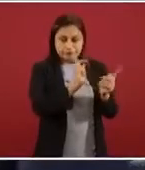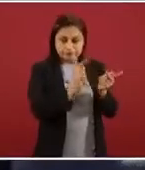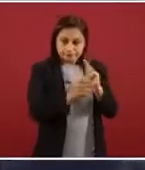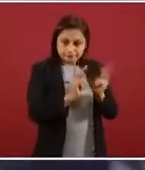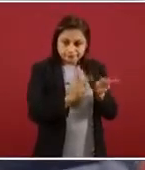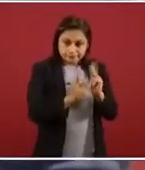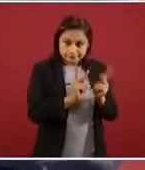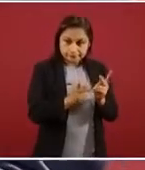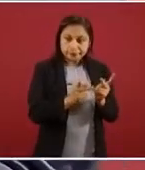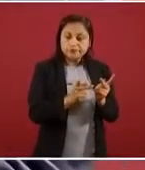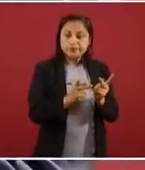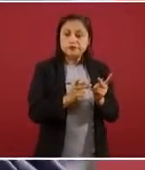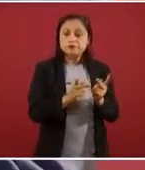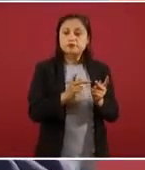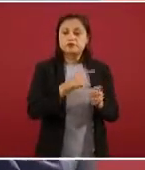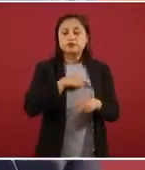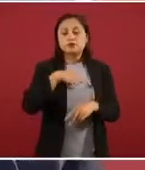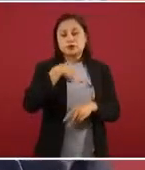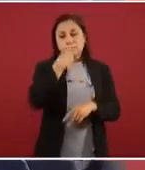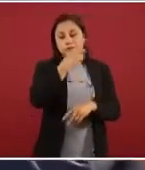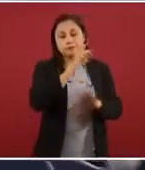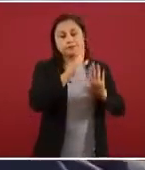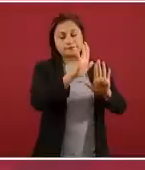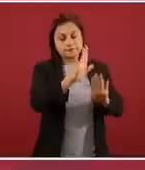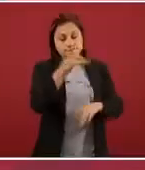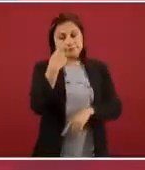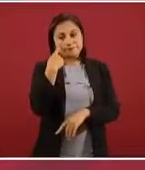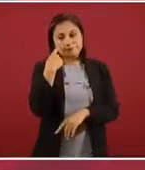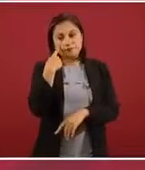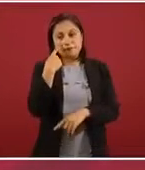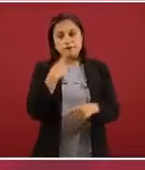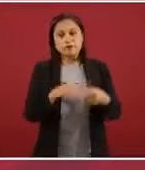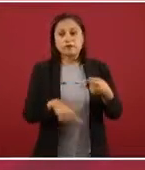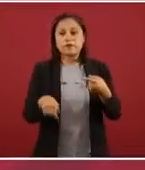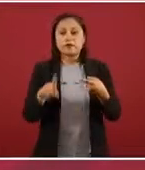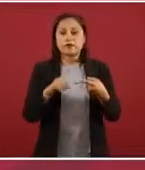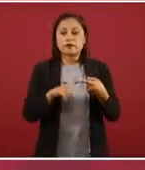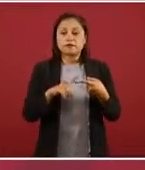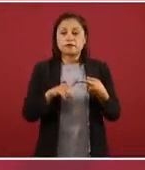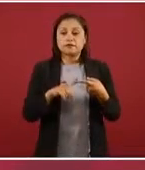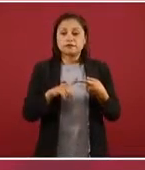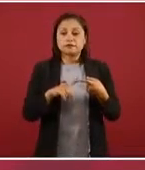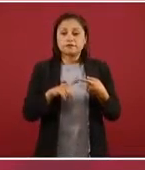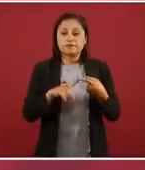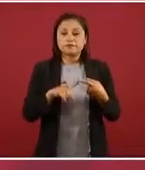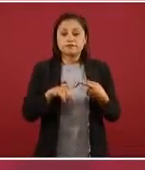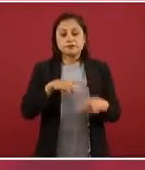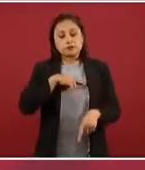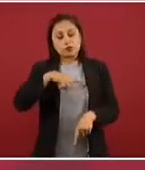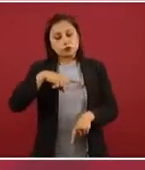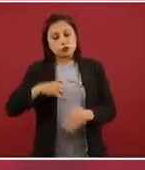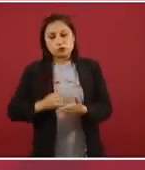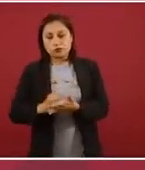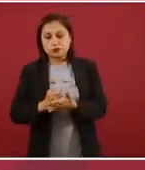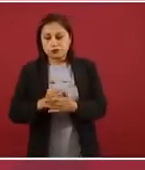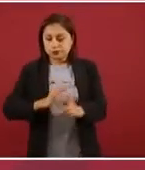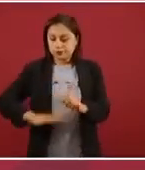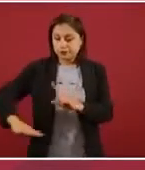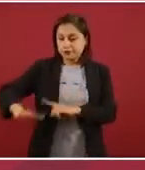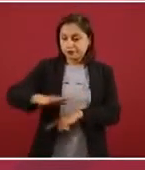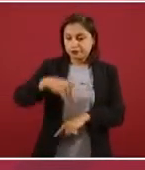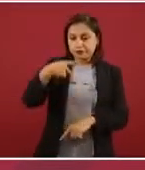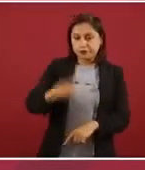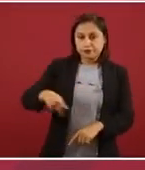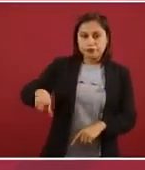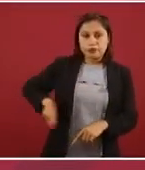les dijimos primero que es una convicción del